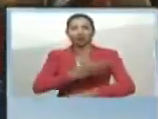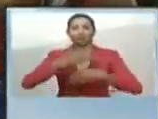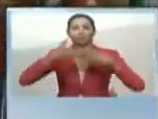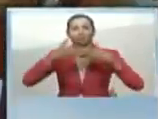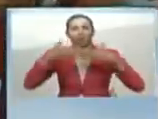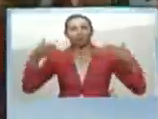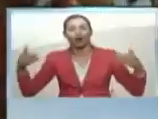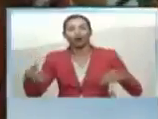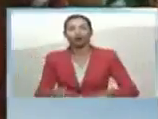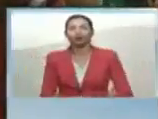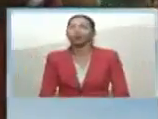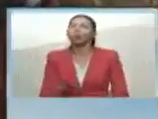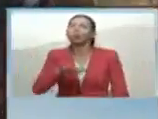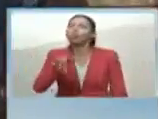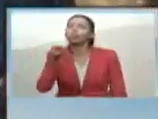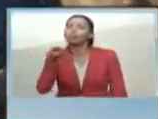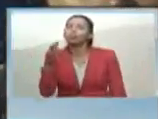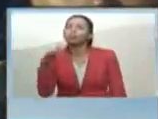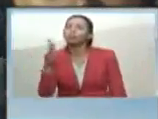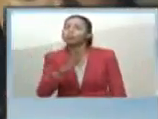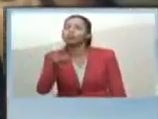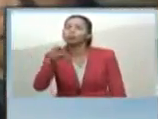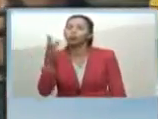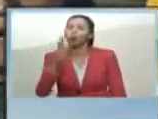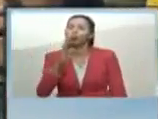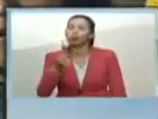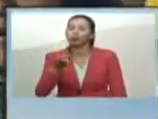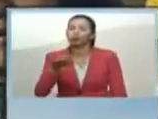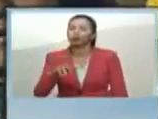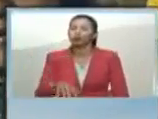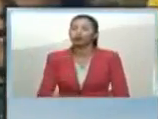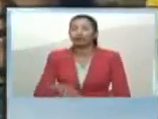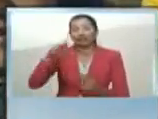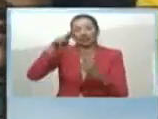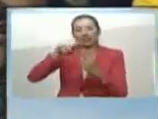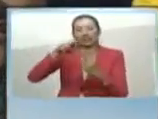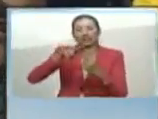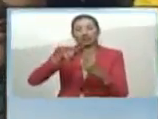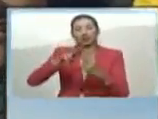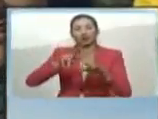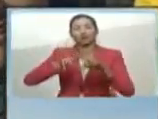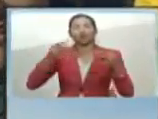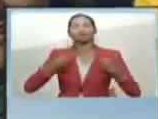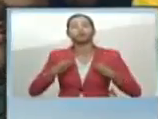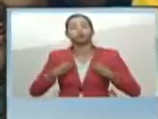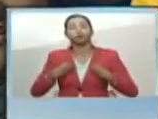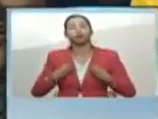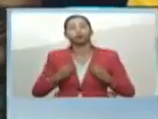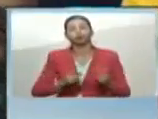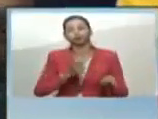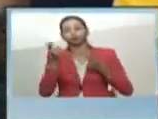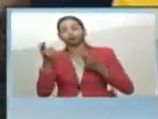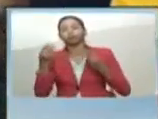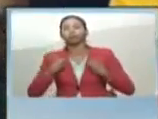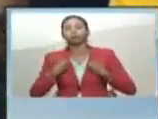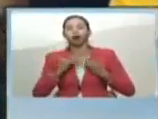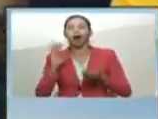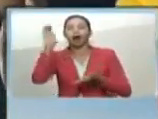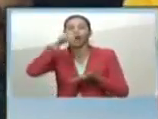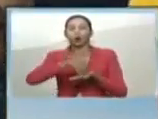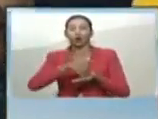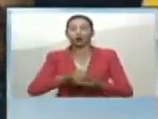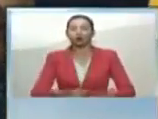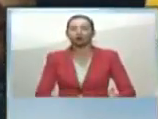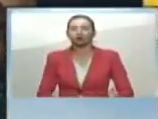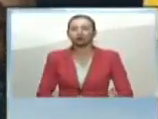Marielena, ¿tú eres de dónde? Yo soy del Táchira, pero vivo en Aragua. Ah, qué bueno. Tenemos...